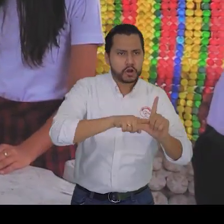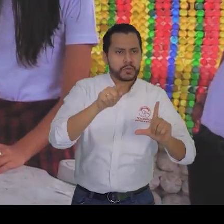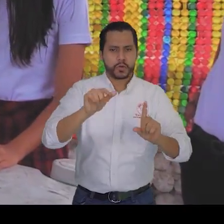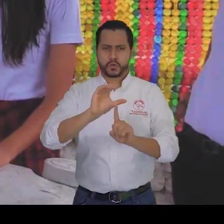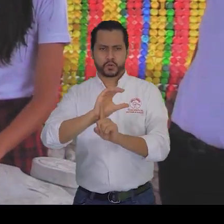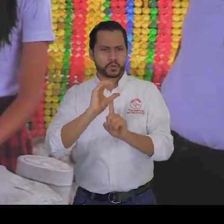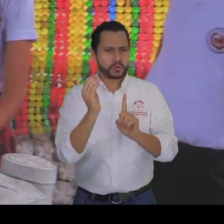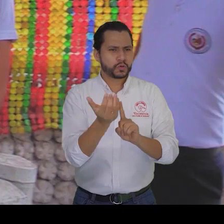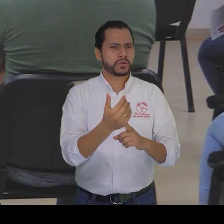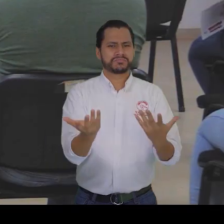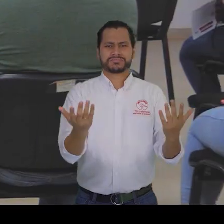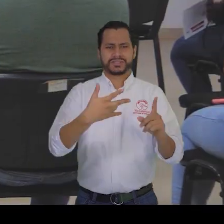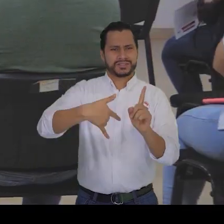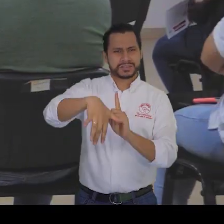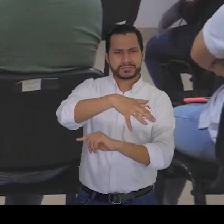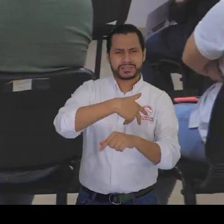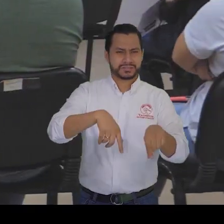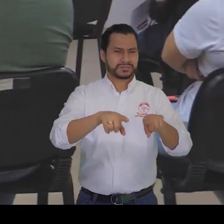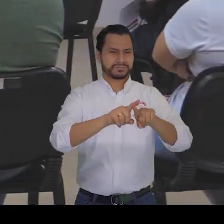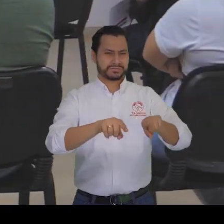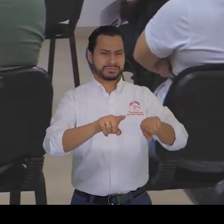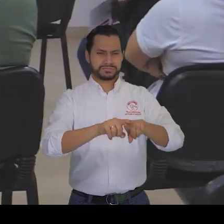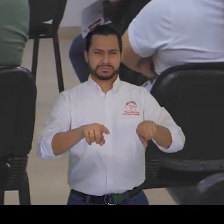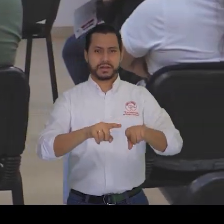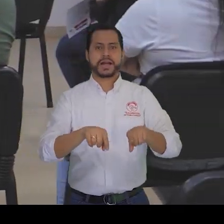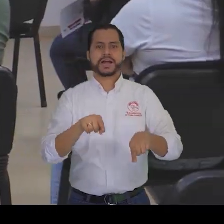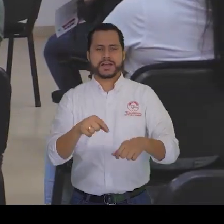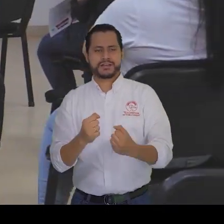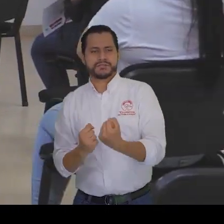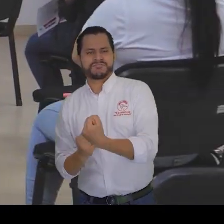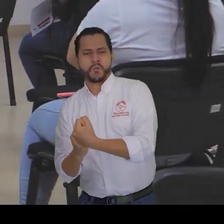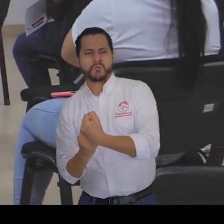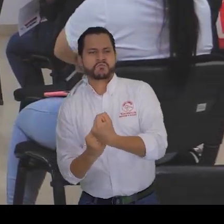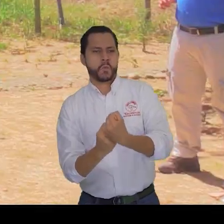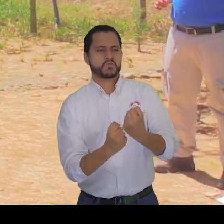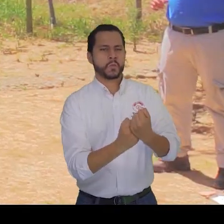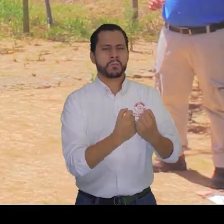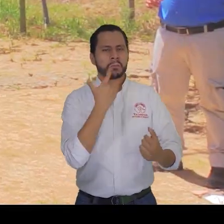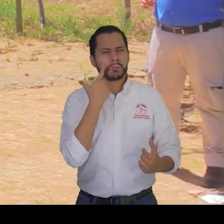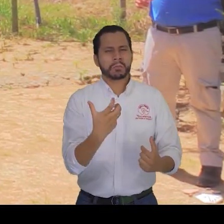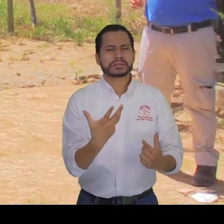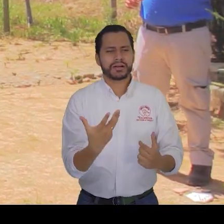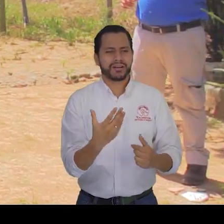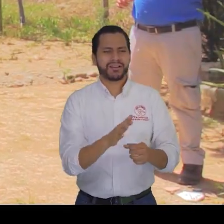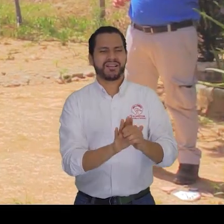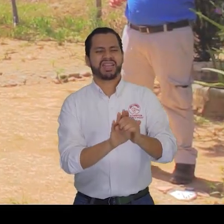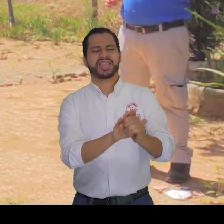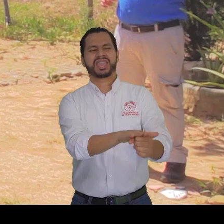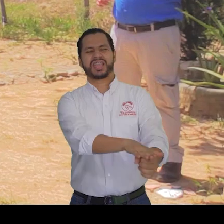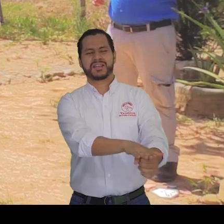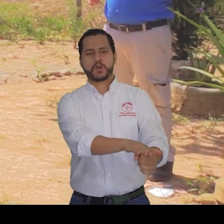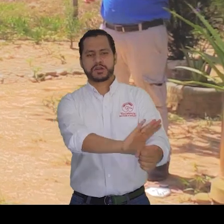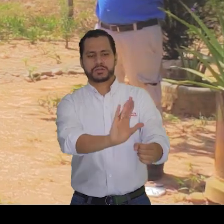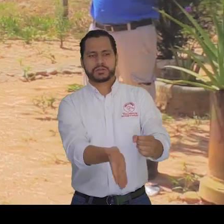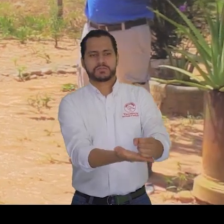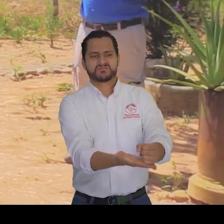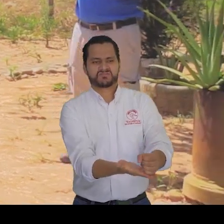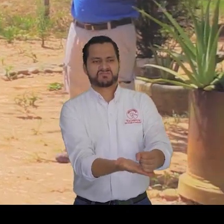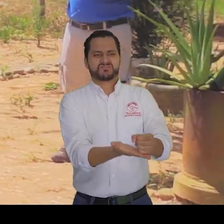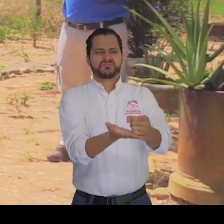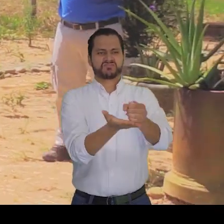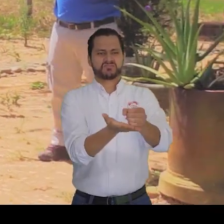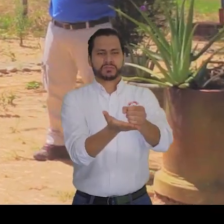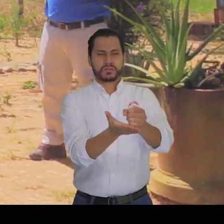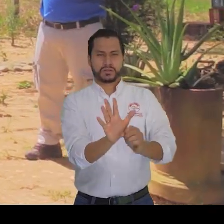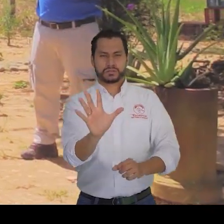sociales, económicos, culturales y ambientales, favoreciendo especialmente la interacción con poblaciones vulnerables de